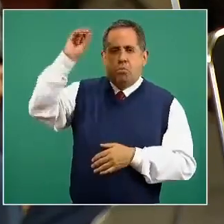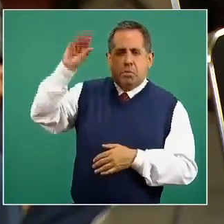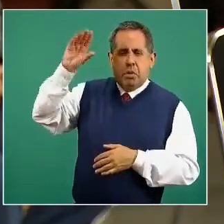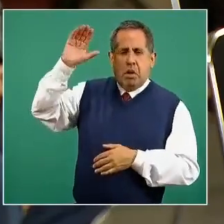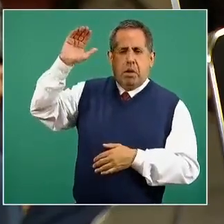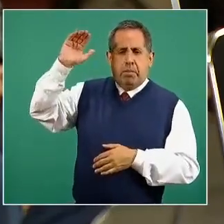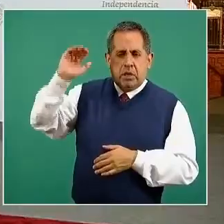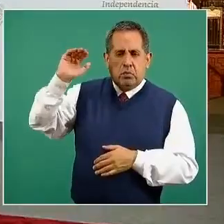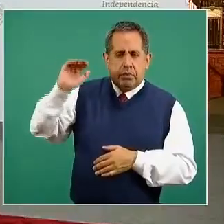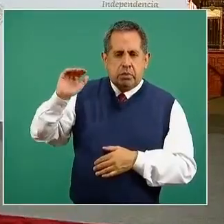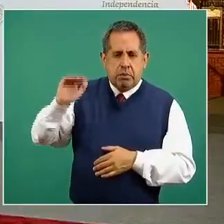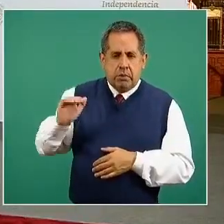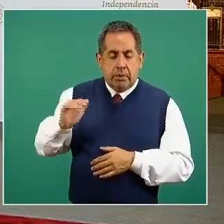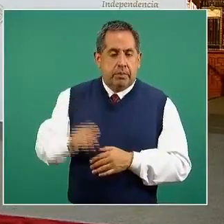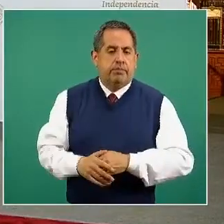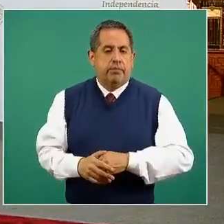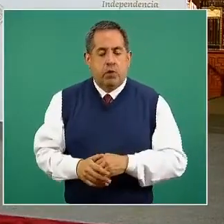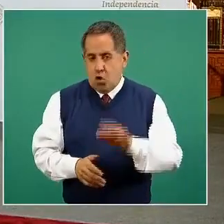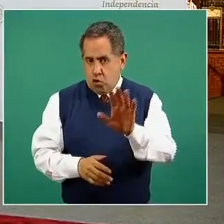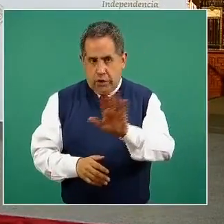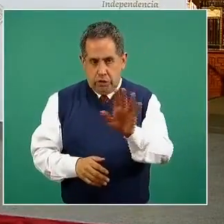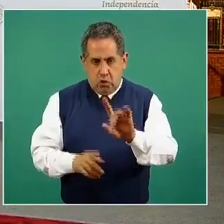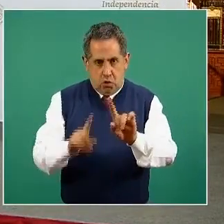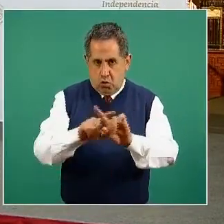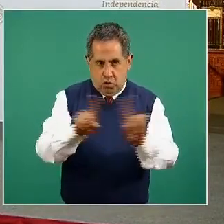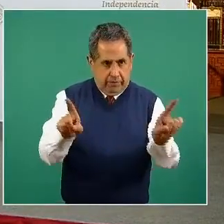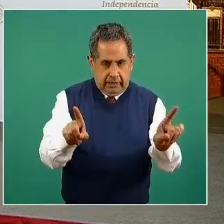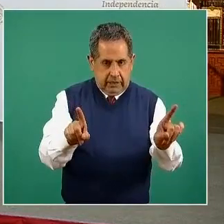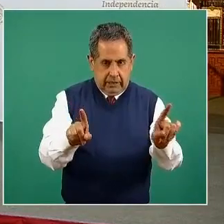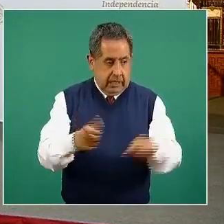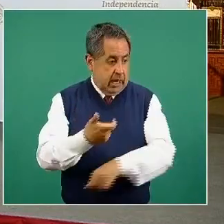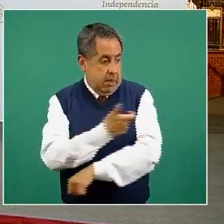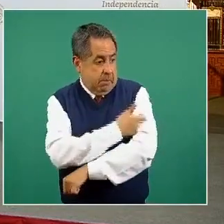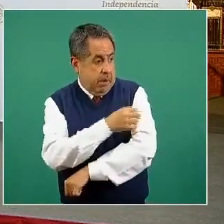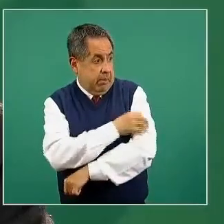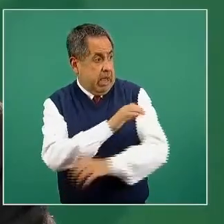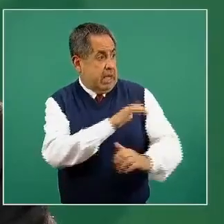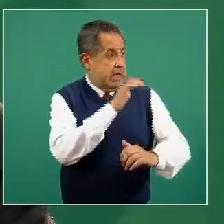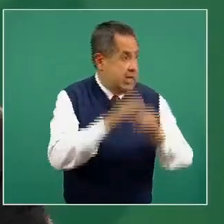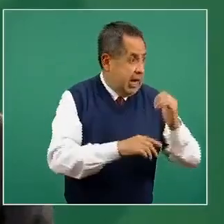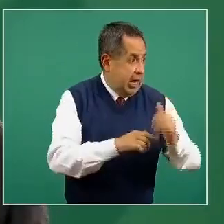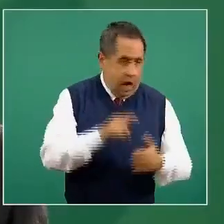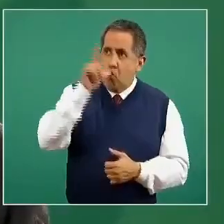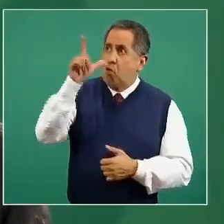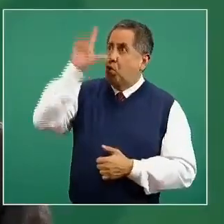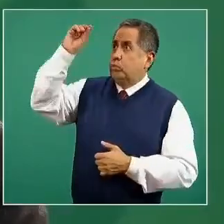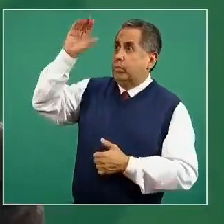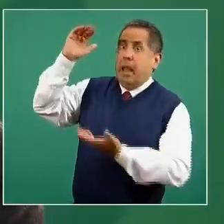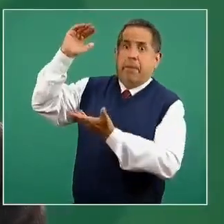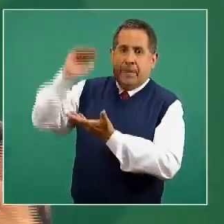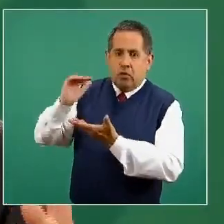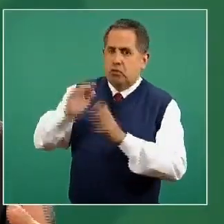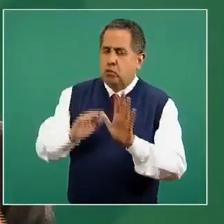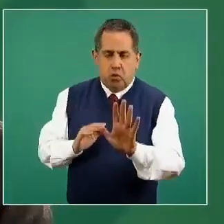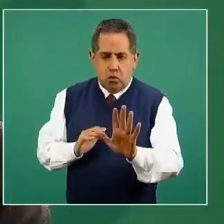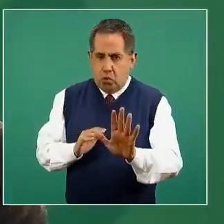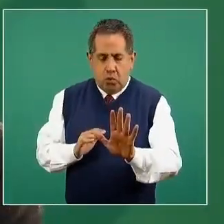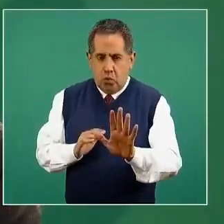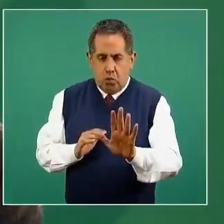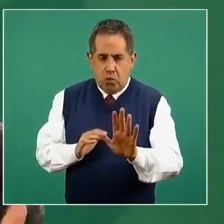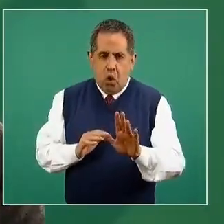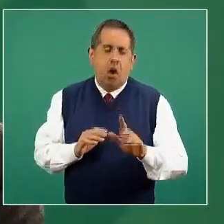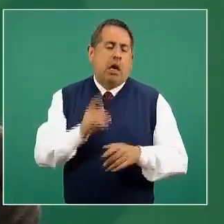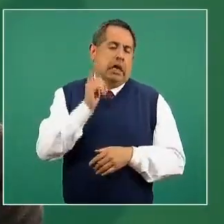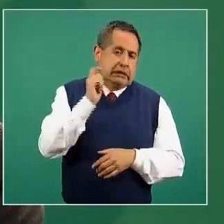naranja? No depende de la cobertura vacunal. Okay. Desde luego, entre más amplia sea